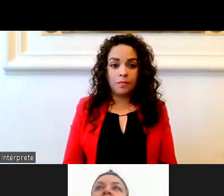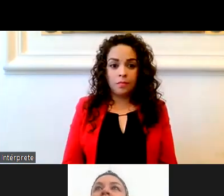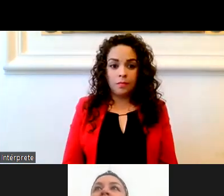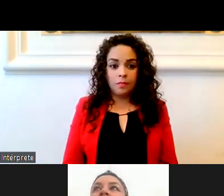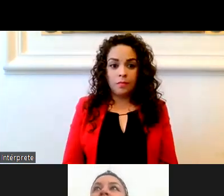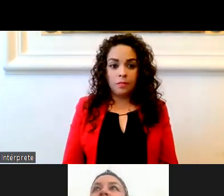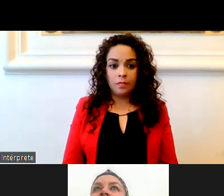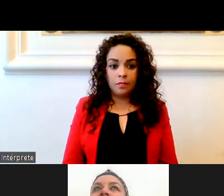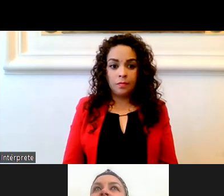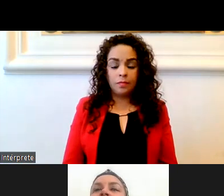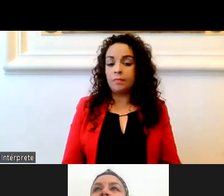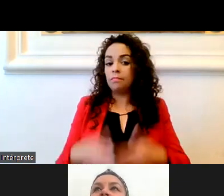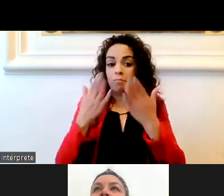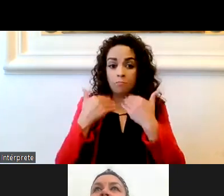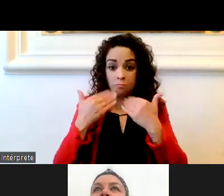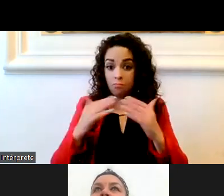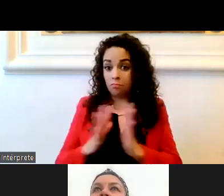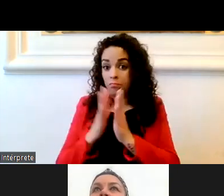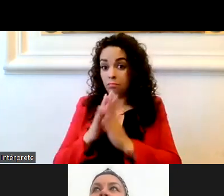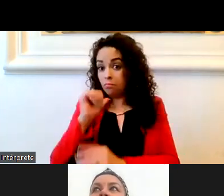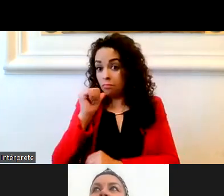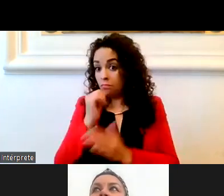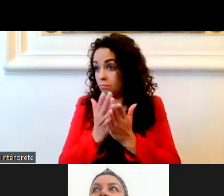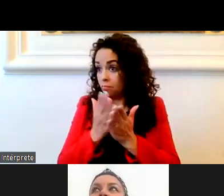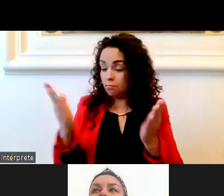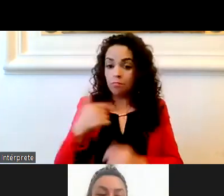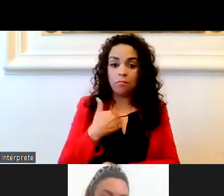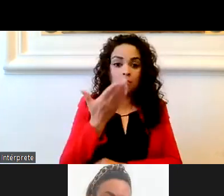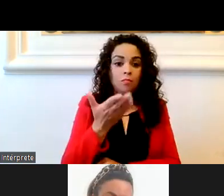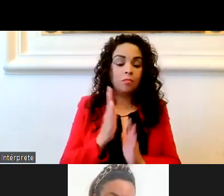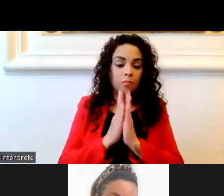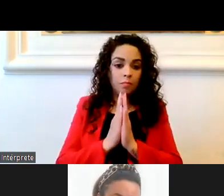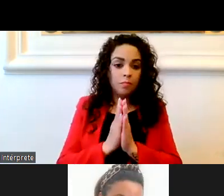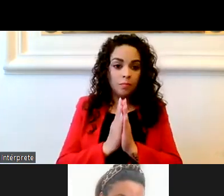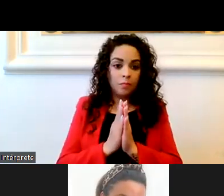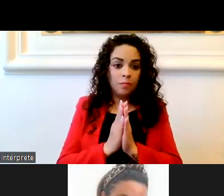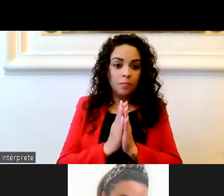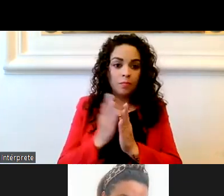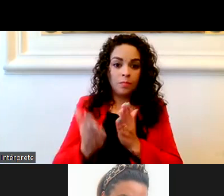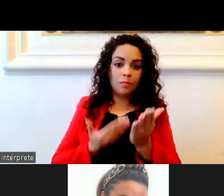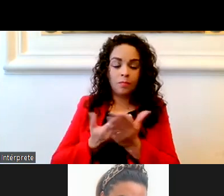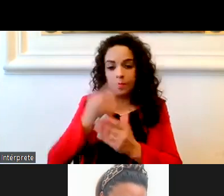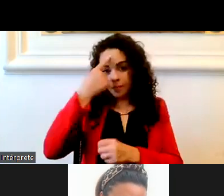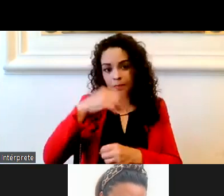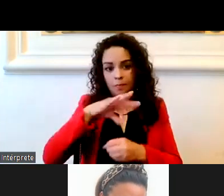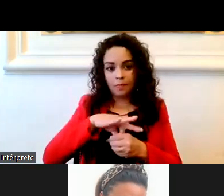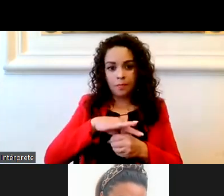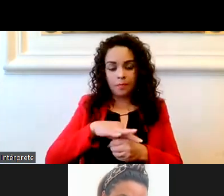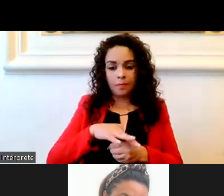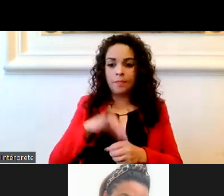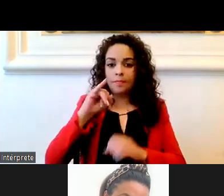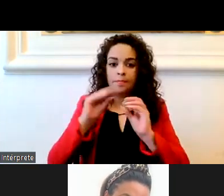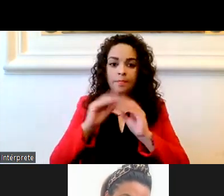Al no existir intervenciones, secretaria, le solicito someta a consideración el acuerdo en público. Claro que sí,